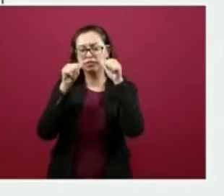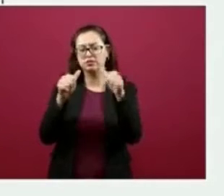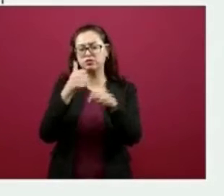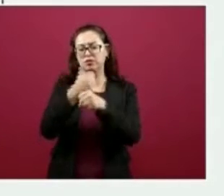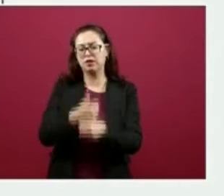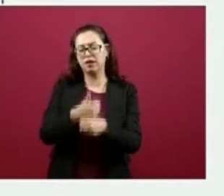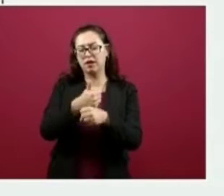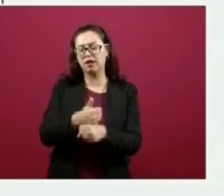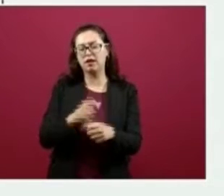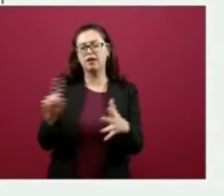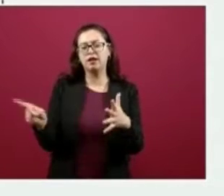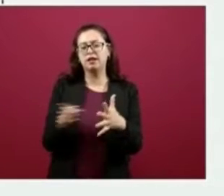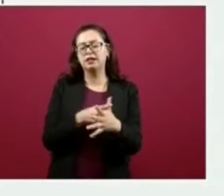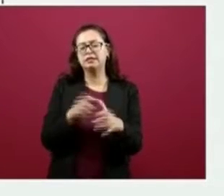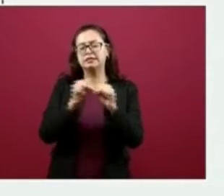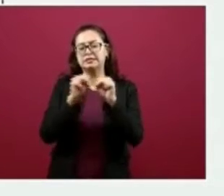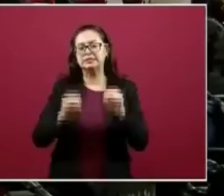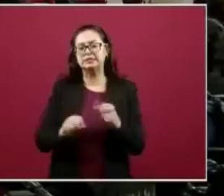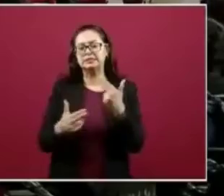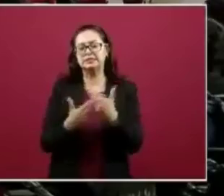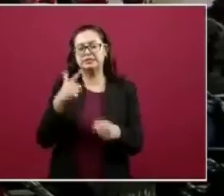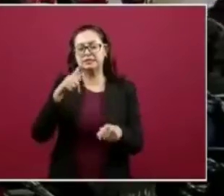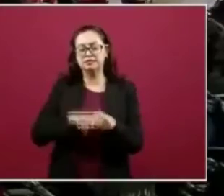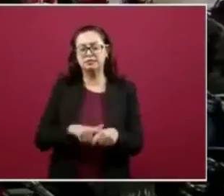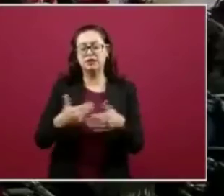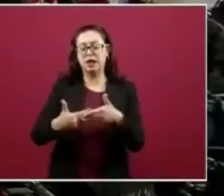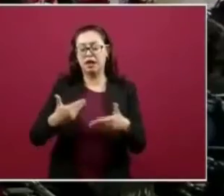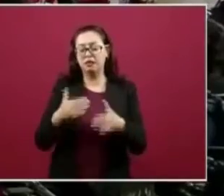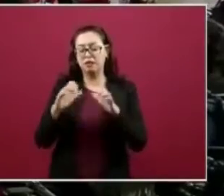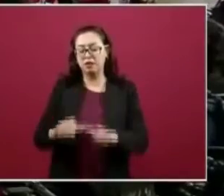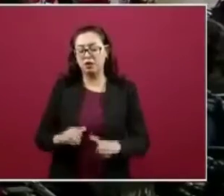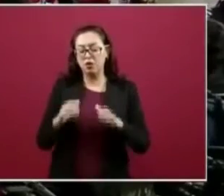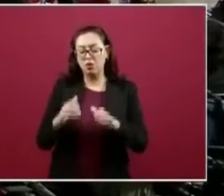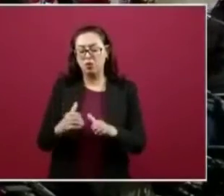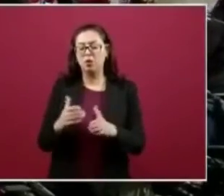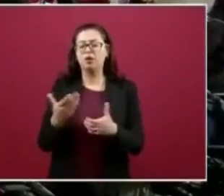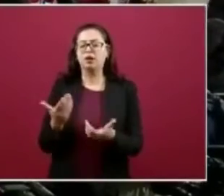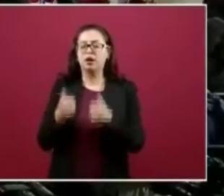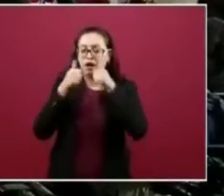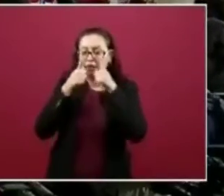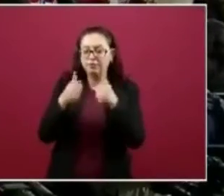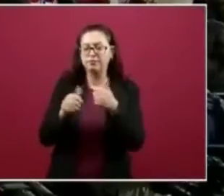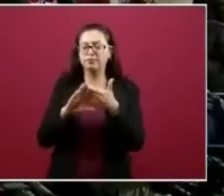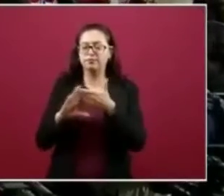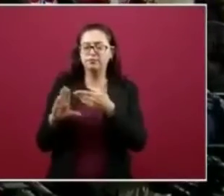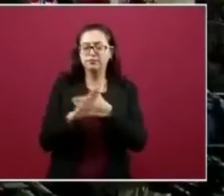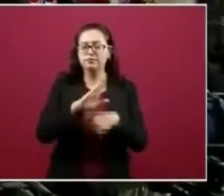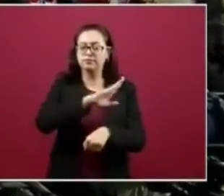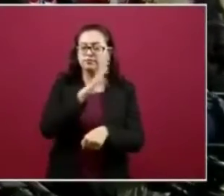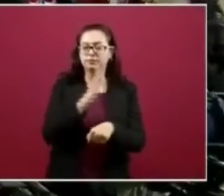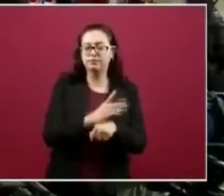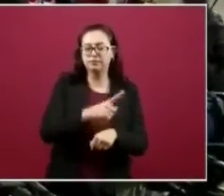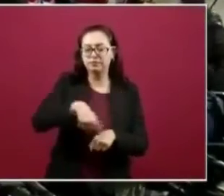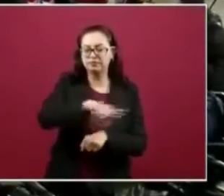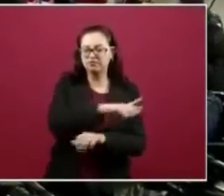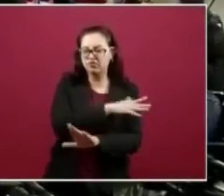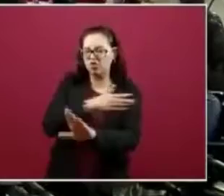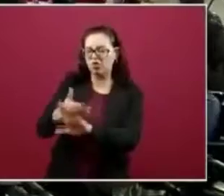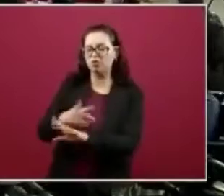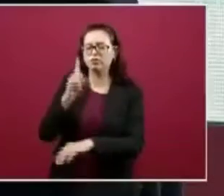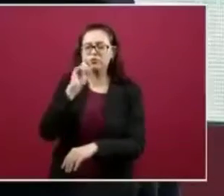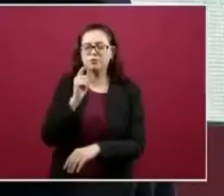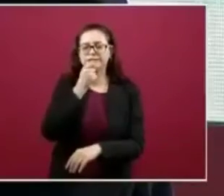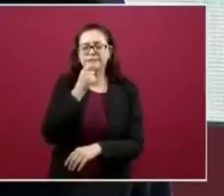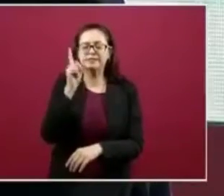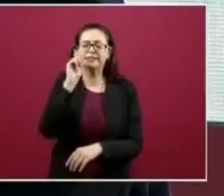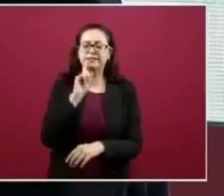Sistema Nacional para Prevenir, Atender, Sancionar y Erradicar la Violencia contra las Mujeres y las Niñas, el